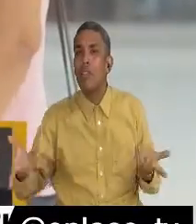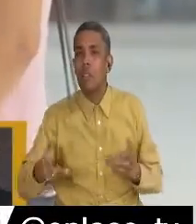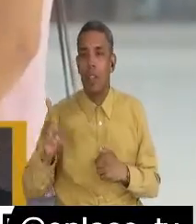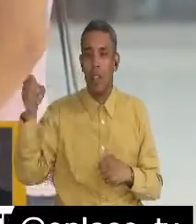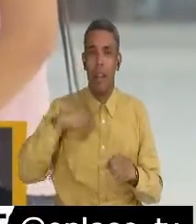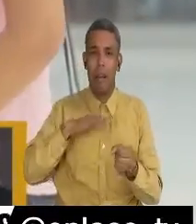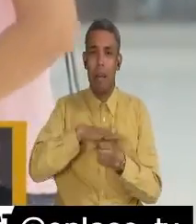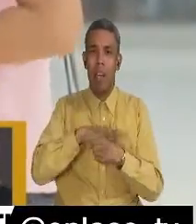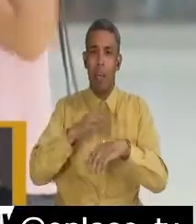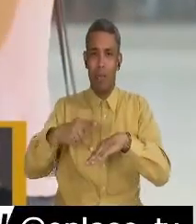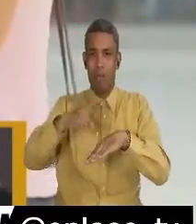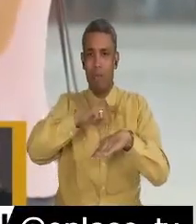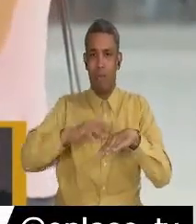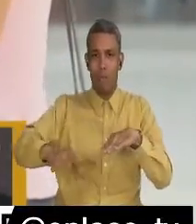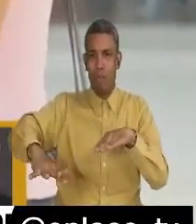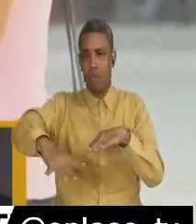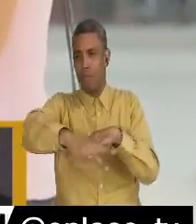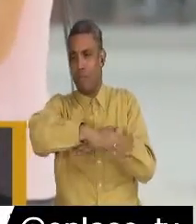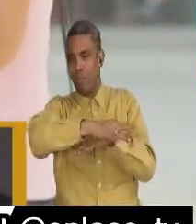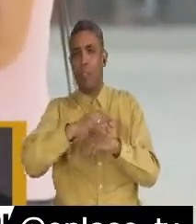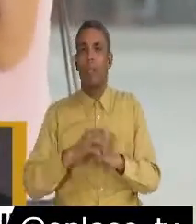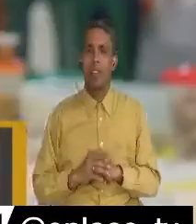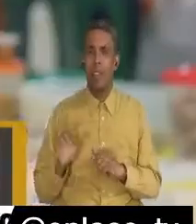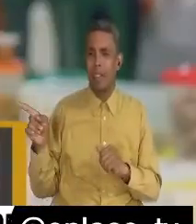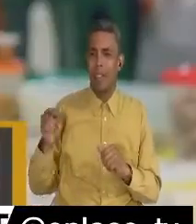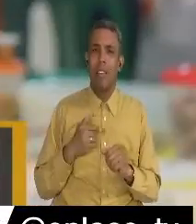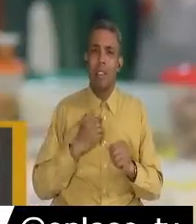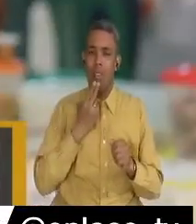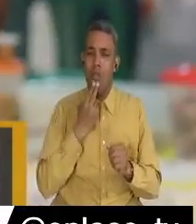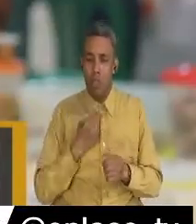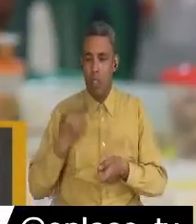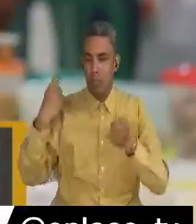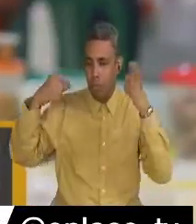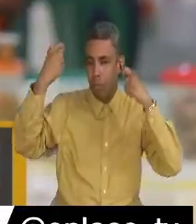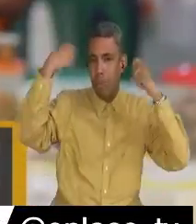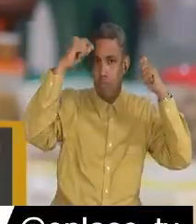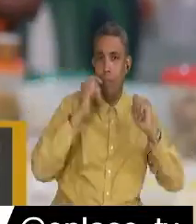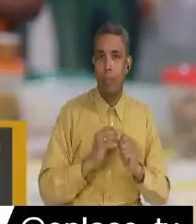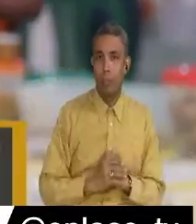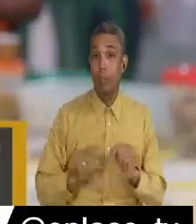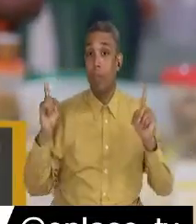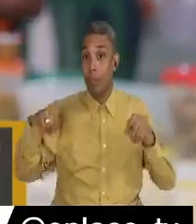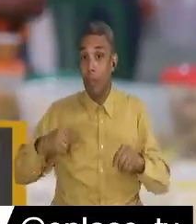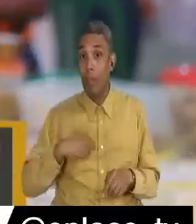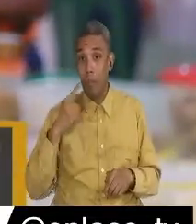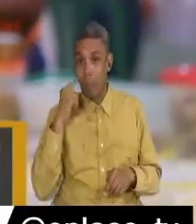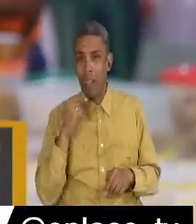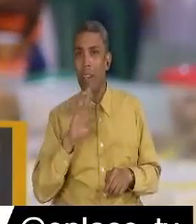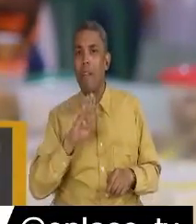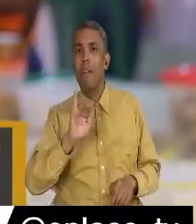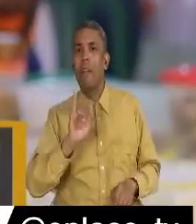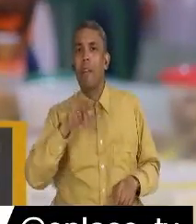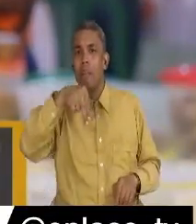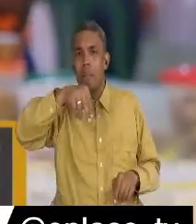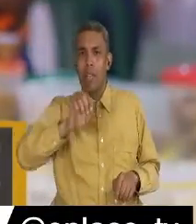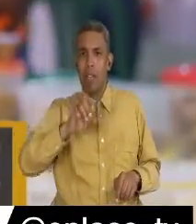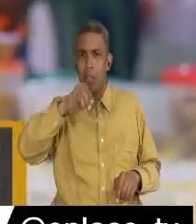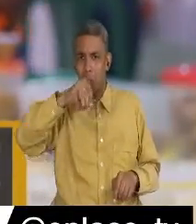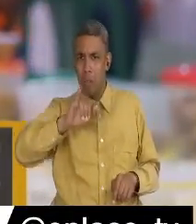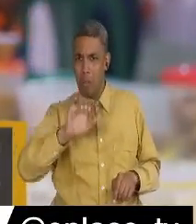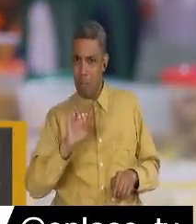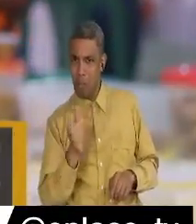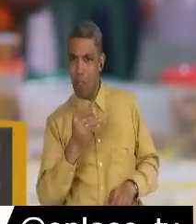de los invitados especiales, artista vallenato, y tiene que ver con la agrupación Binomio de Oro. Nadine López, organizadora y presidente de la